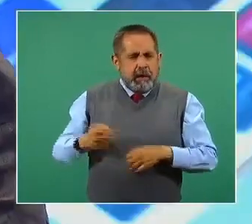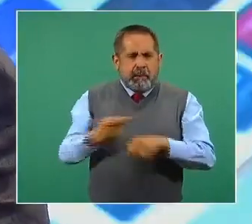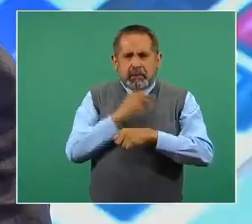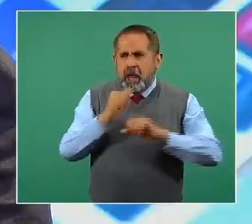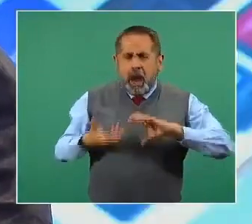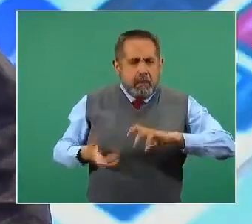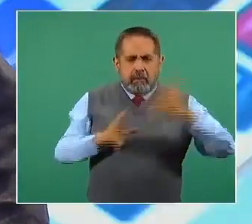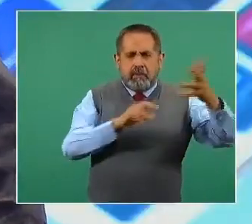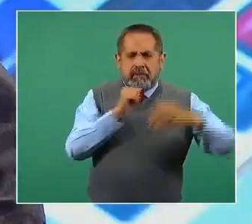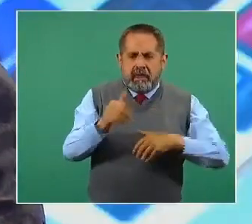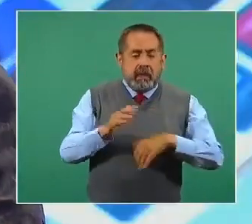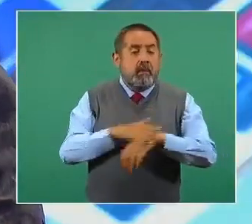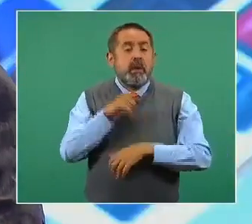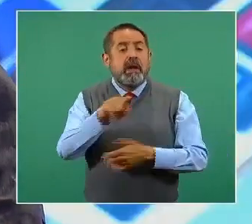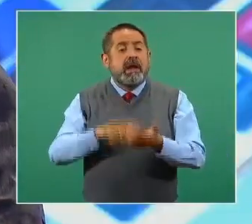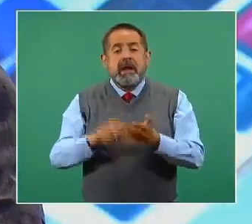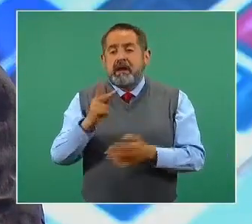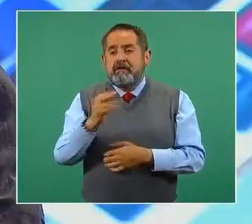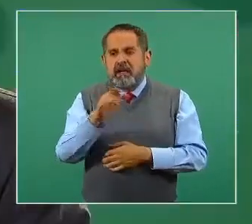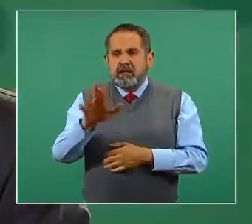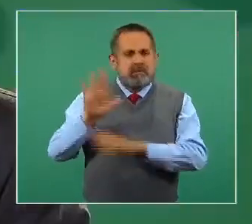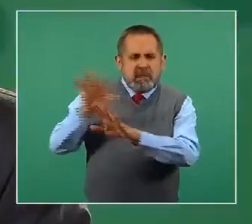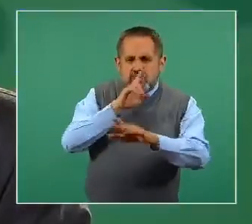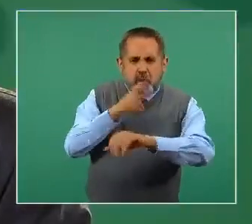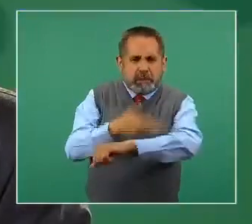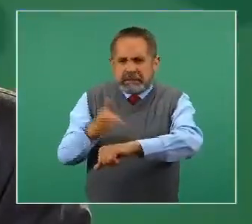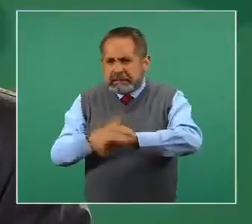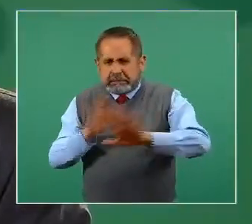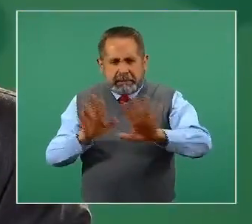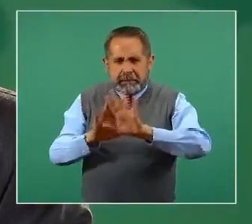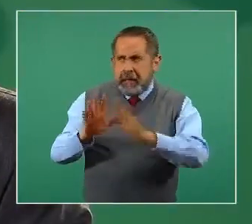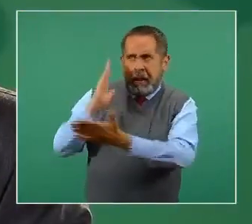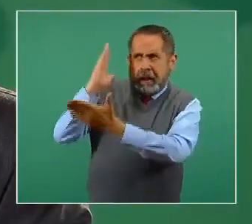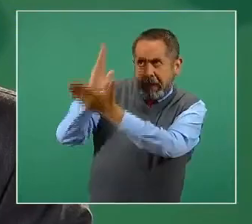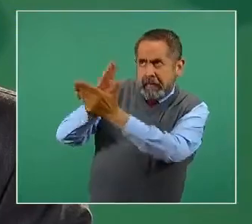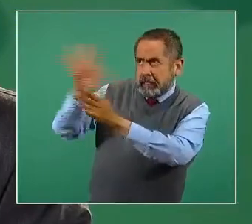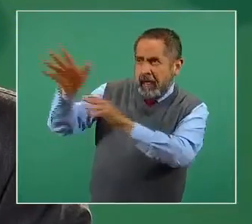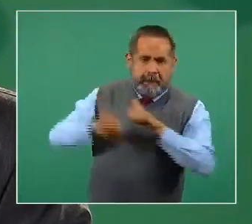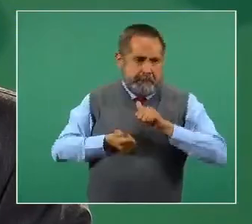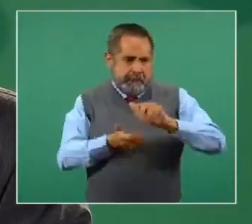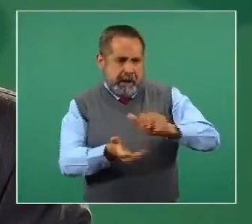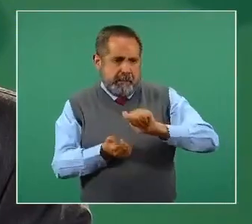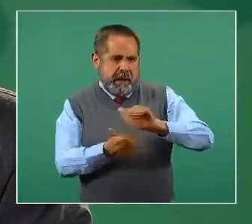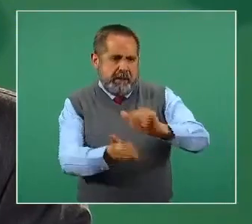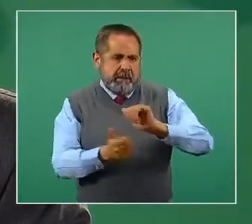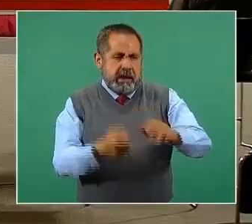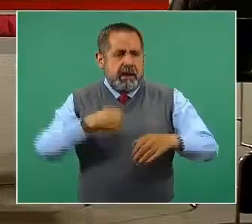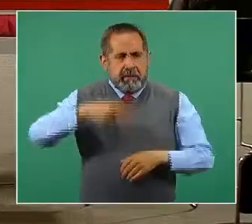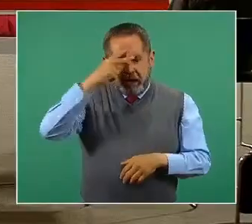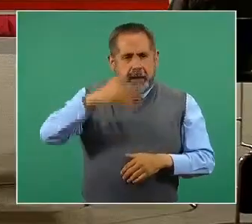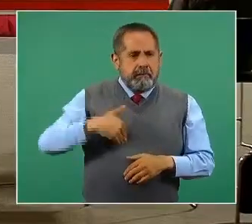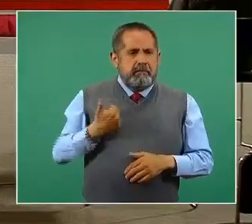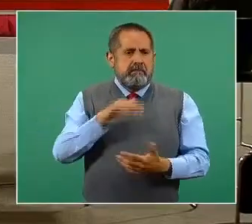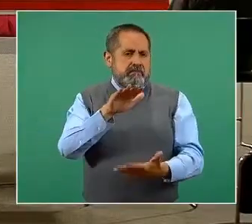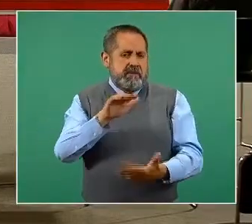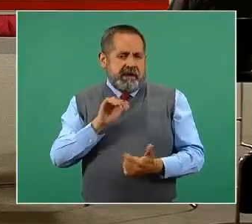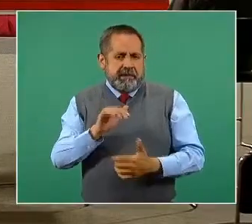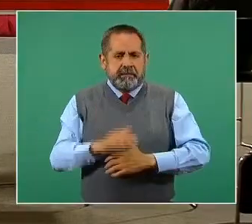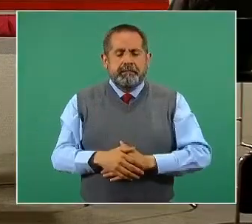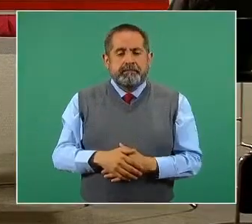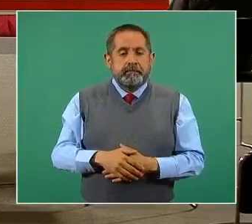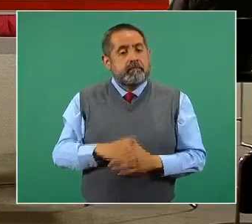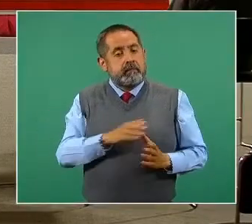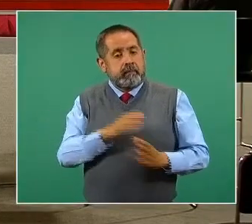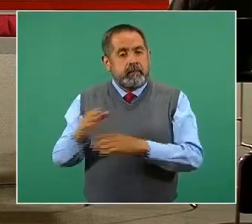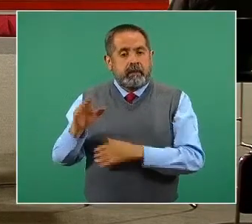que las ejecutivos de Pfizer estuvieron apoyándonos en ese sentido. Respecto a